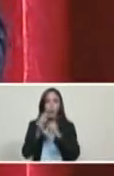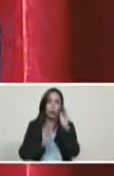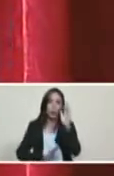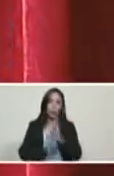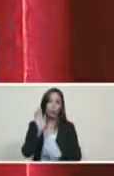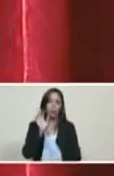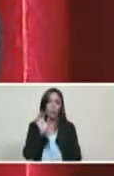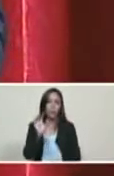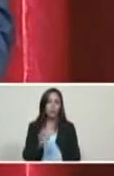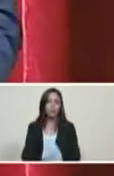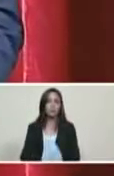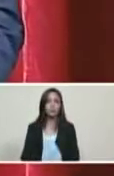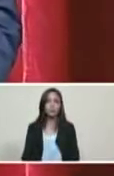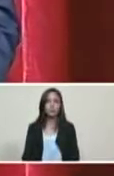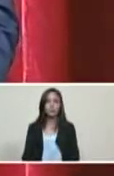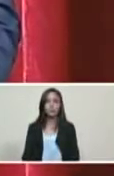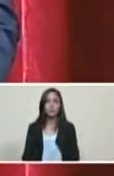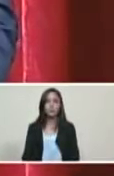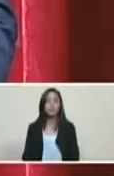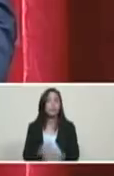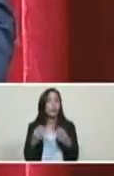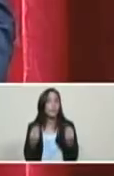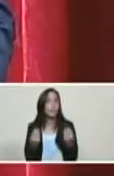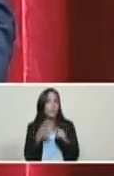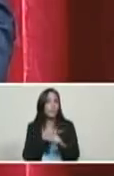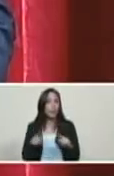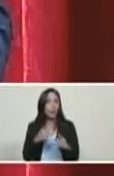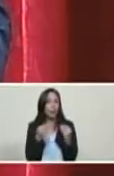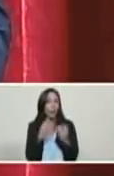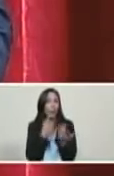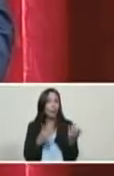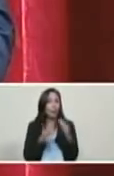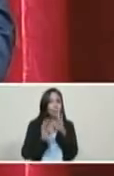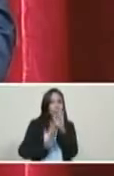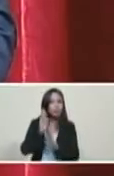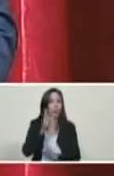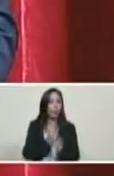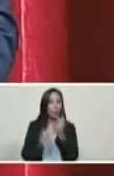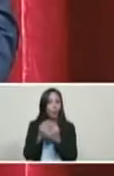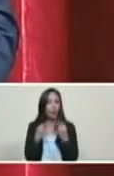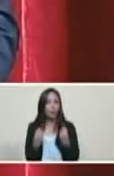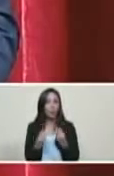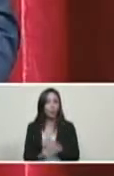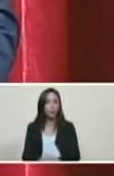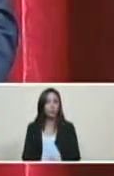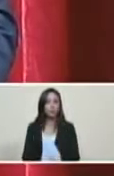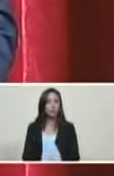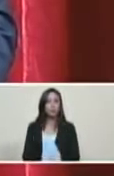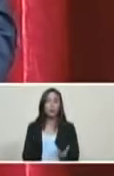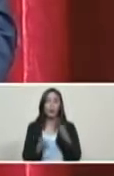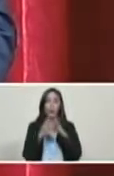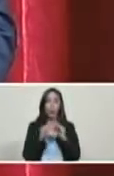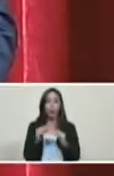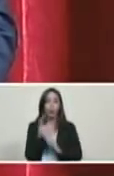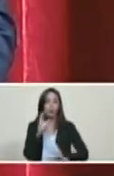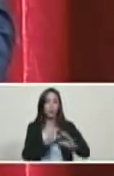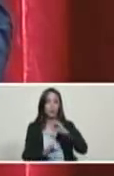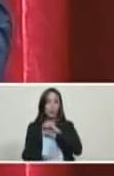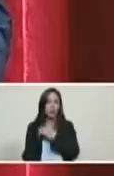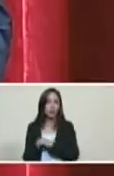país. Pero la prosperidad la vamos a lograr a través de los procesos educativos, científicos y